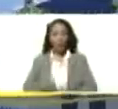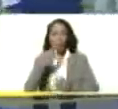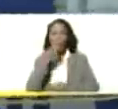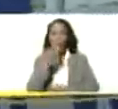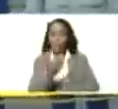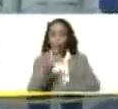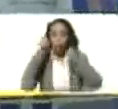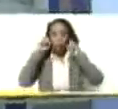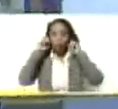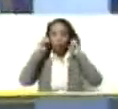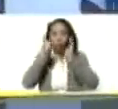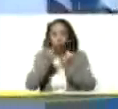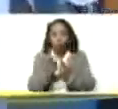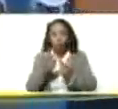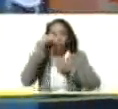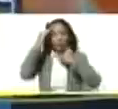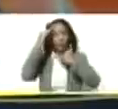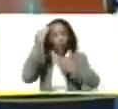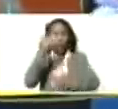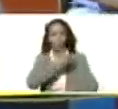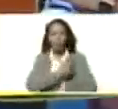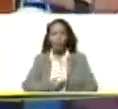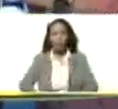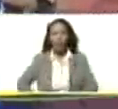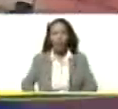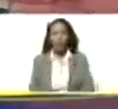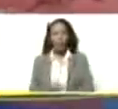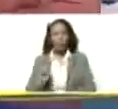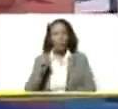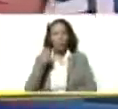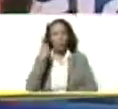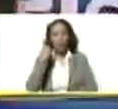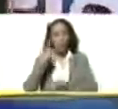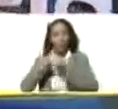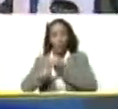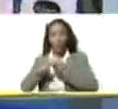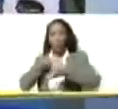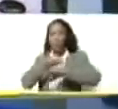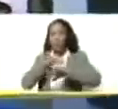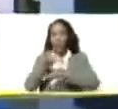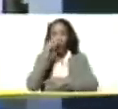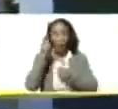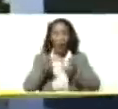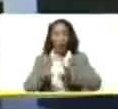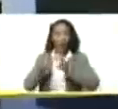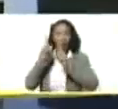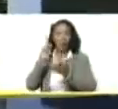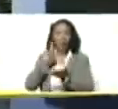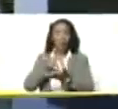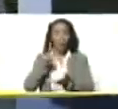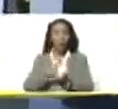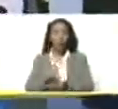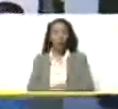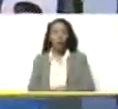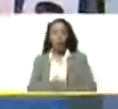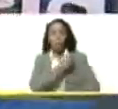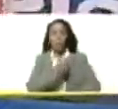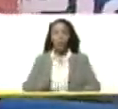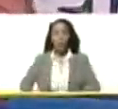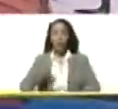tapabocas. Un saludo, presidente, un saludo, primera combatiente, ministros, las autoridades presentes. Presidente,